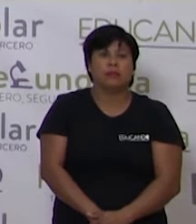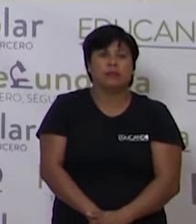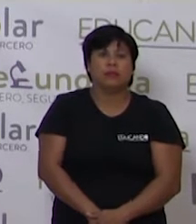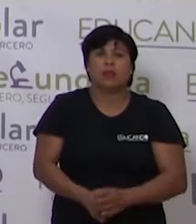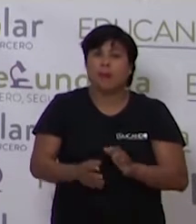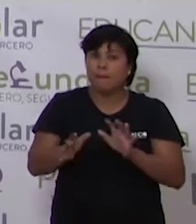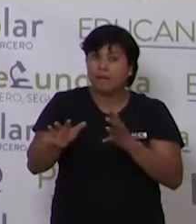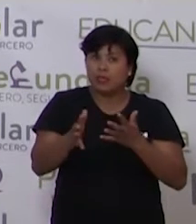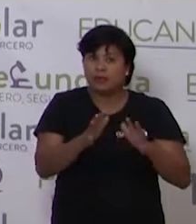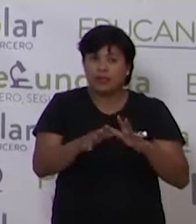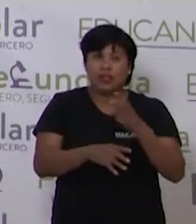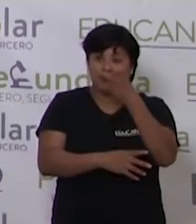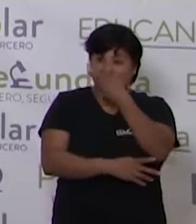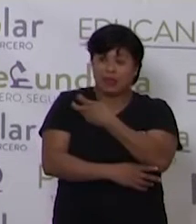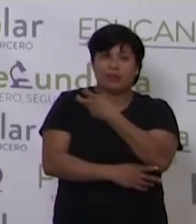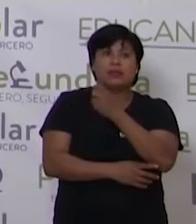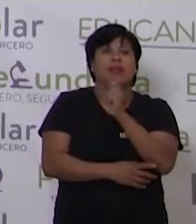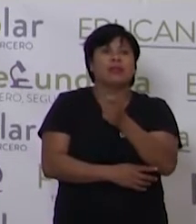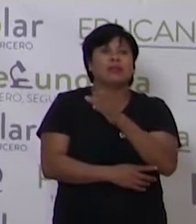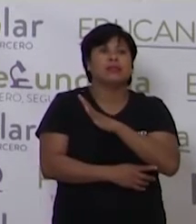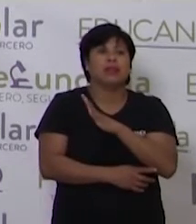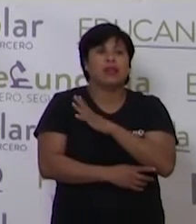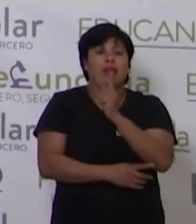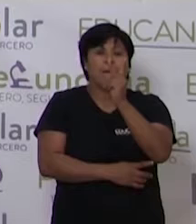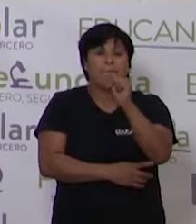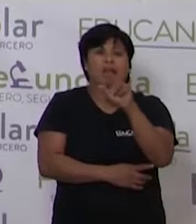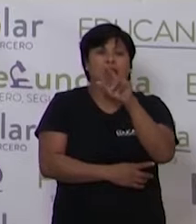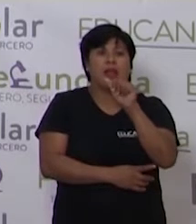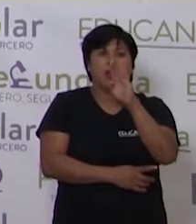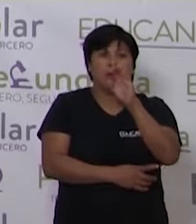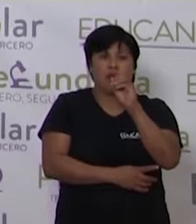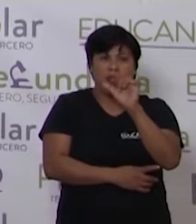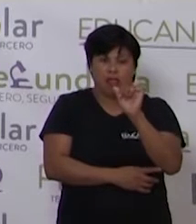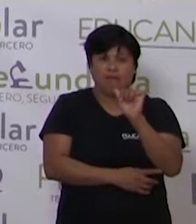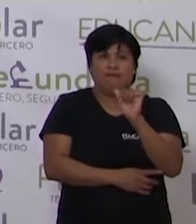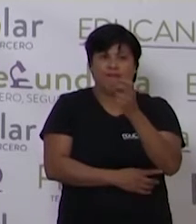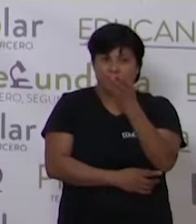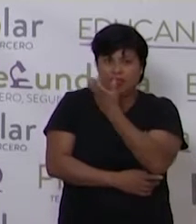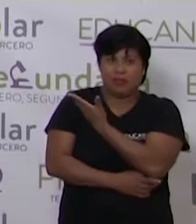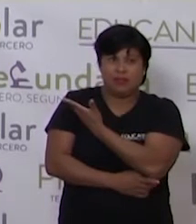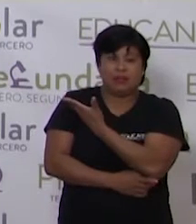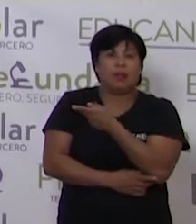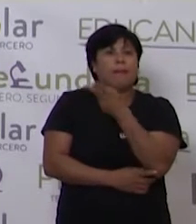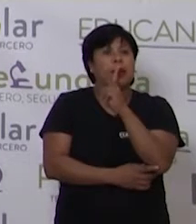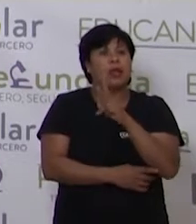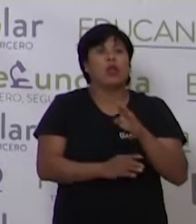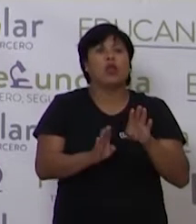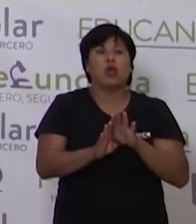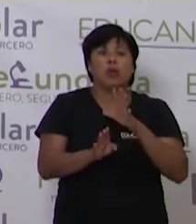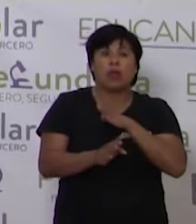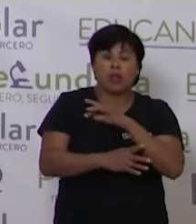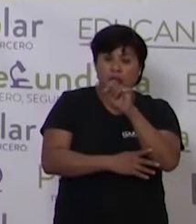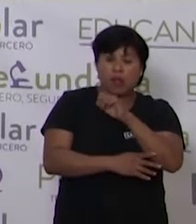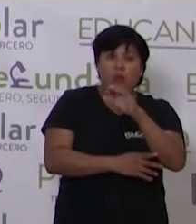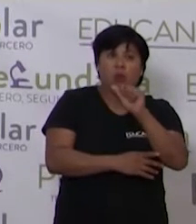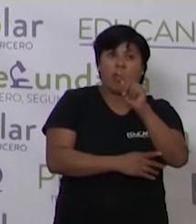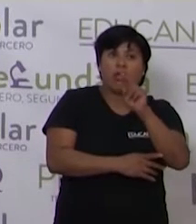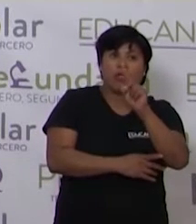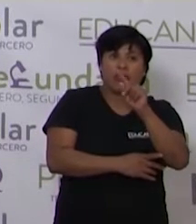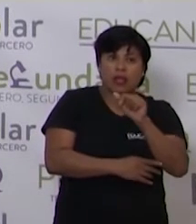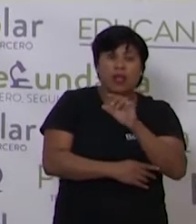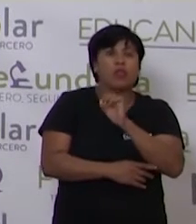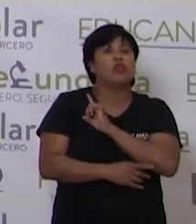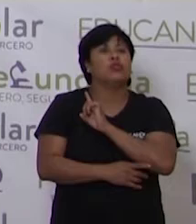Más o menos ahí está nuestra parábola. Pero una ecuación cuadrática